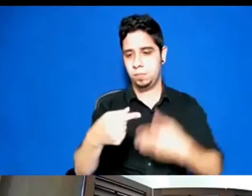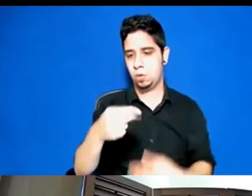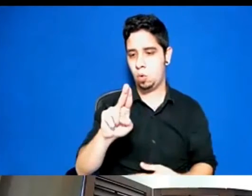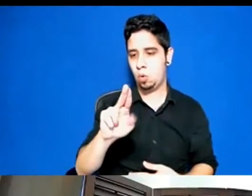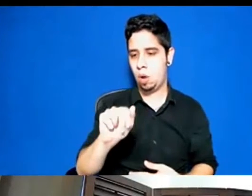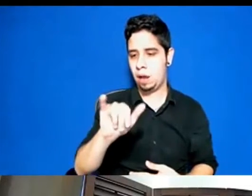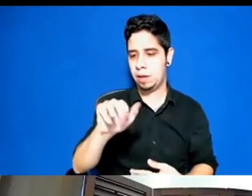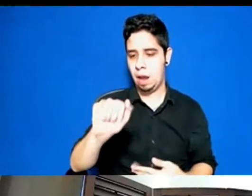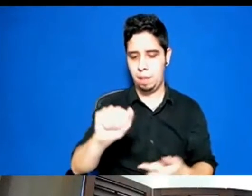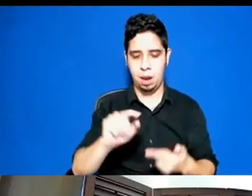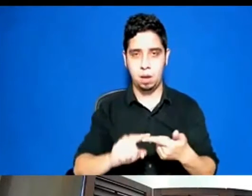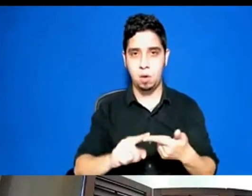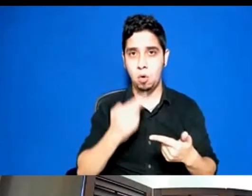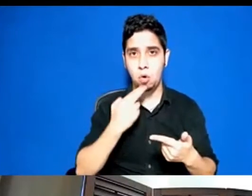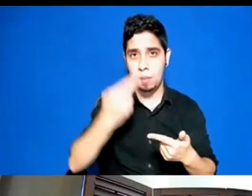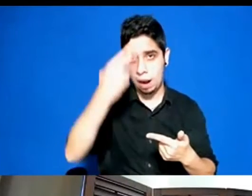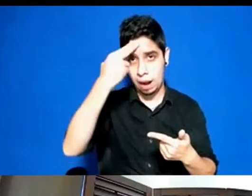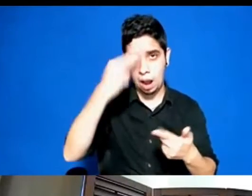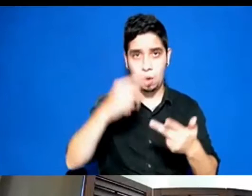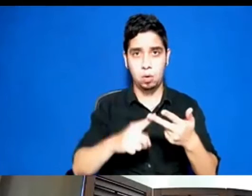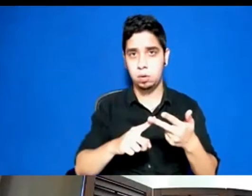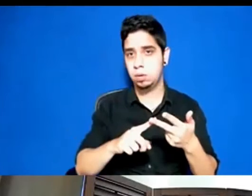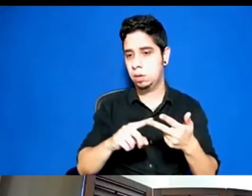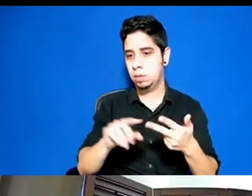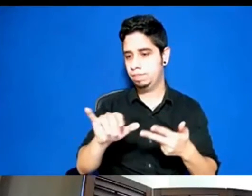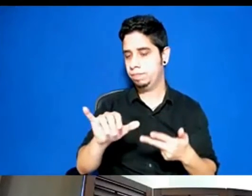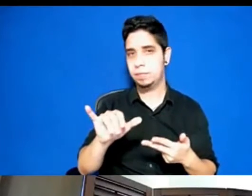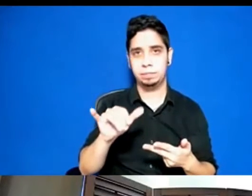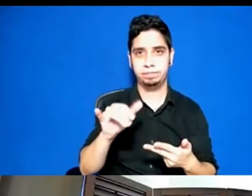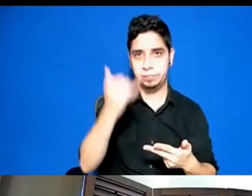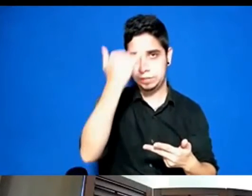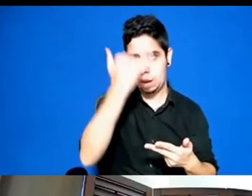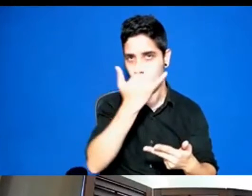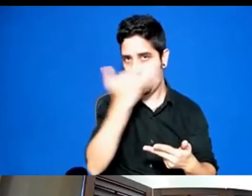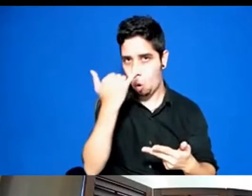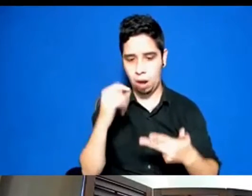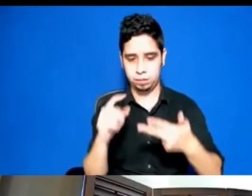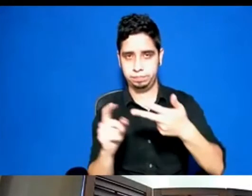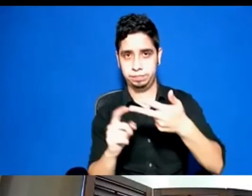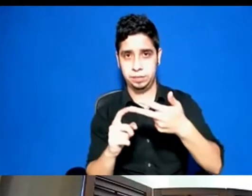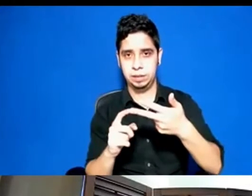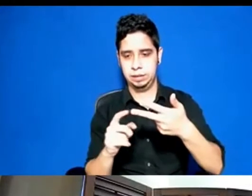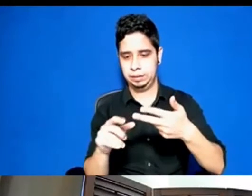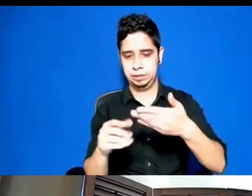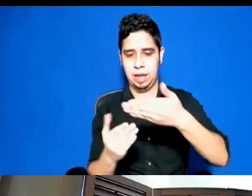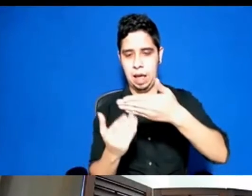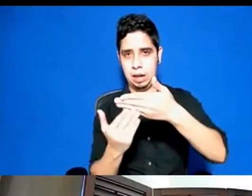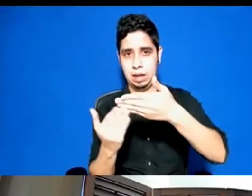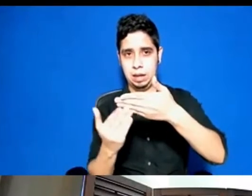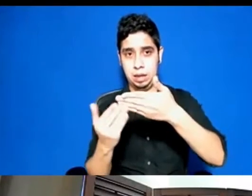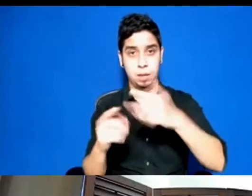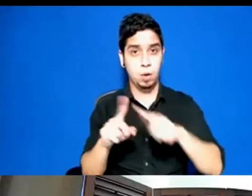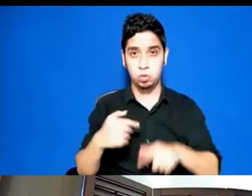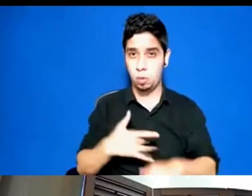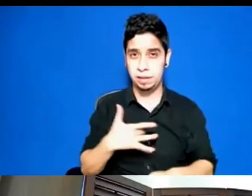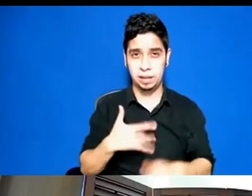Humacao, Yabucoa, pero ya están llegando acá a San Juan, cuéntenme, yo estoy feliz, estoy bien